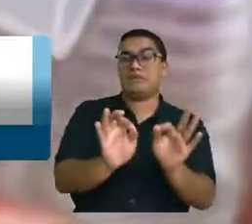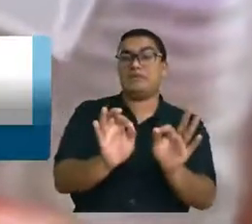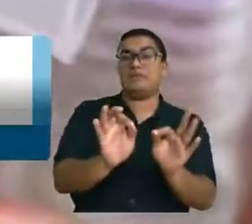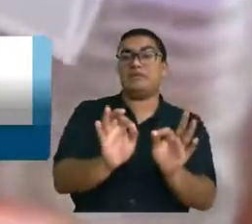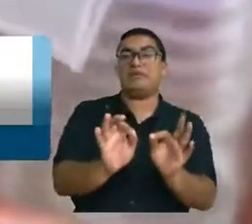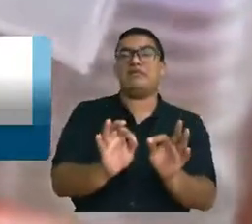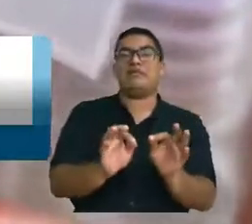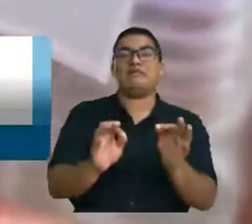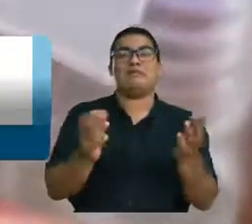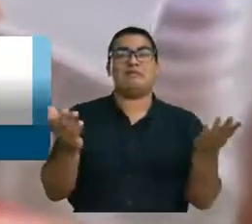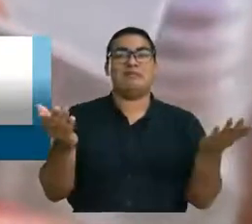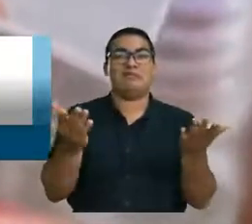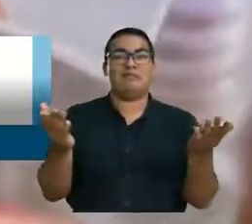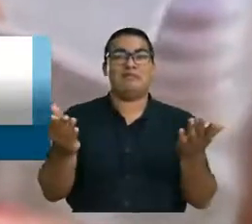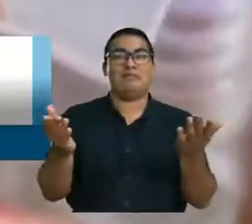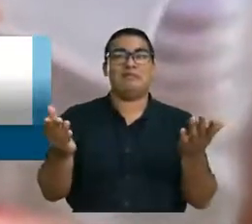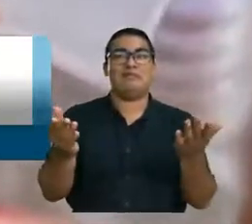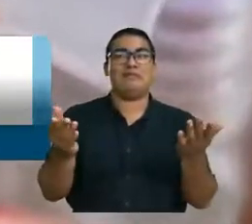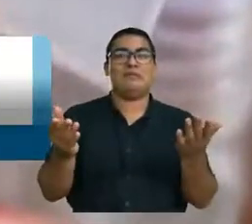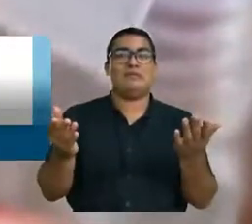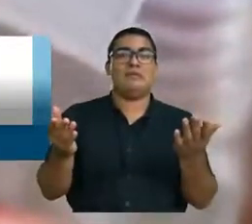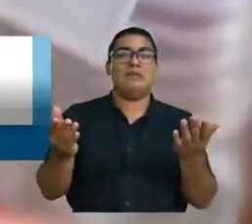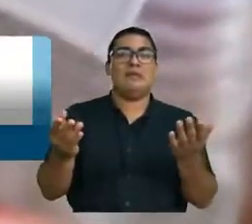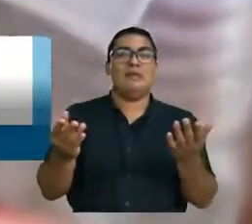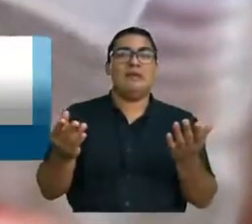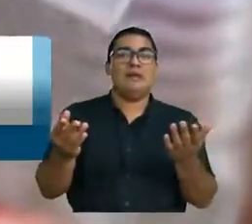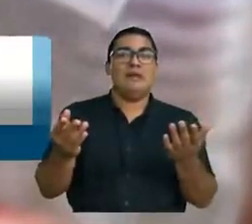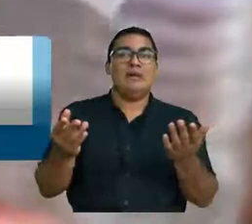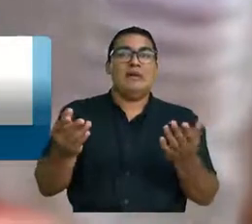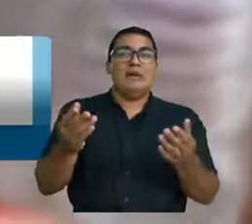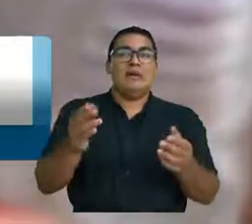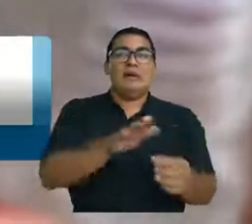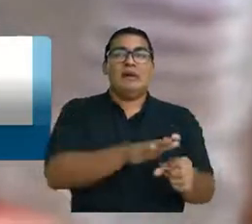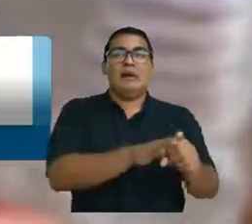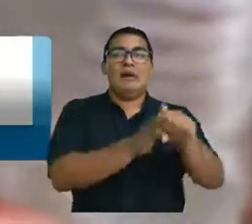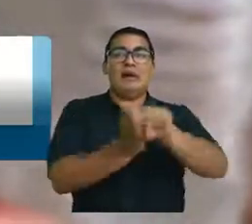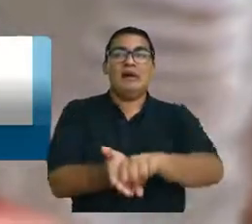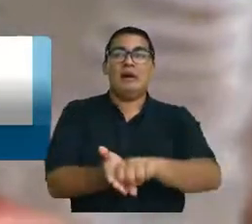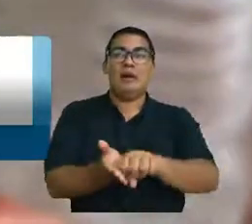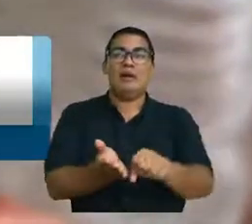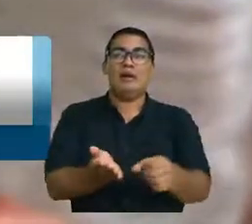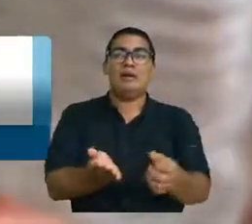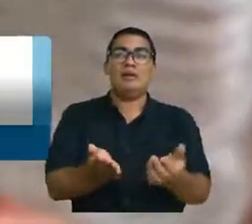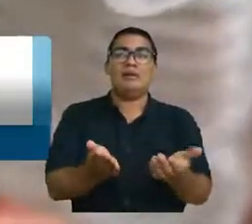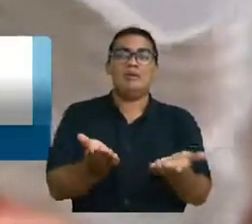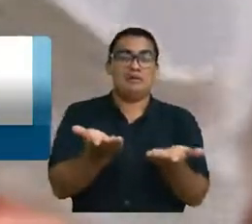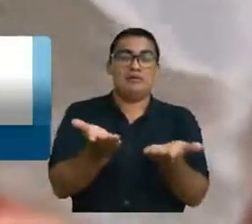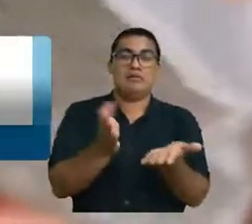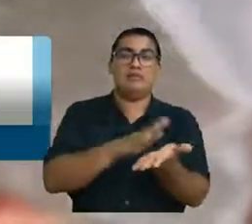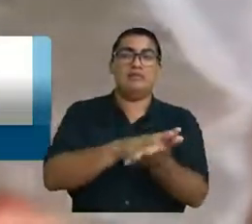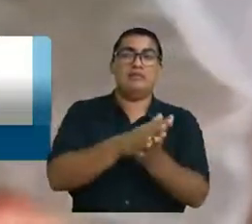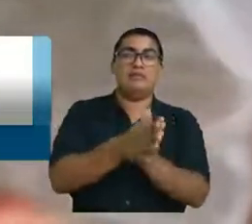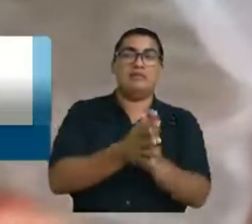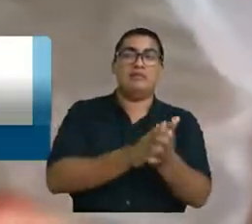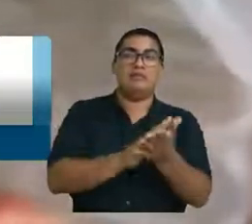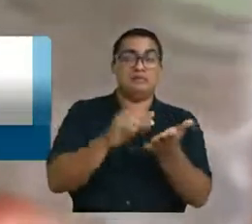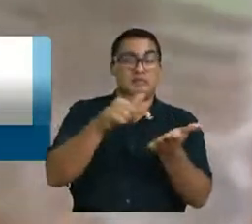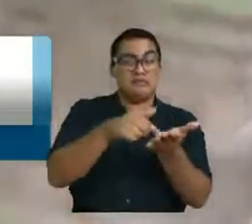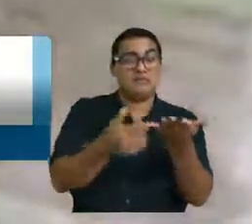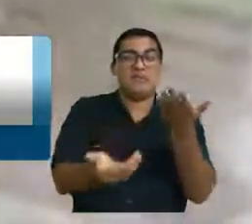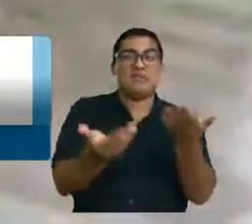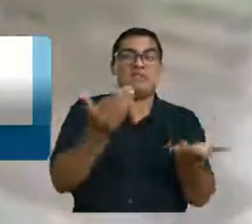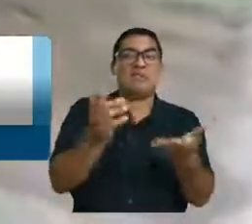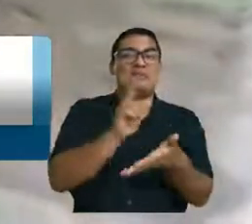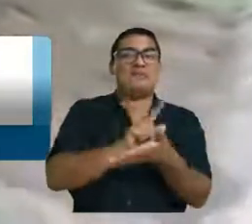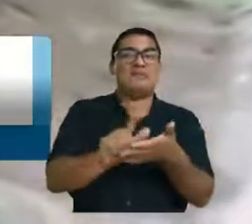el alcohol, ese es el otro punto. El alcohol lo vamos a usar sobre nuestras manos aparentemente limpias,